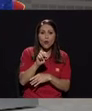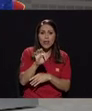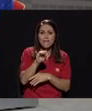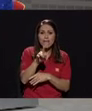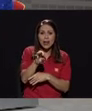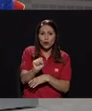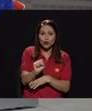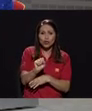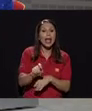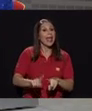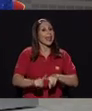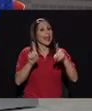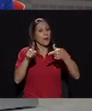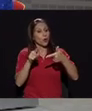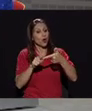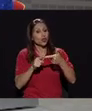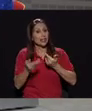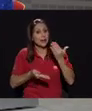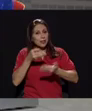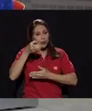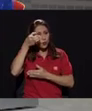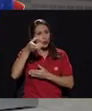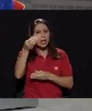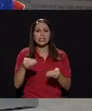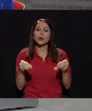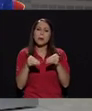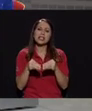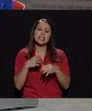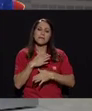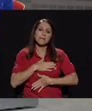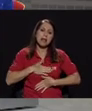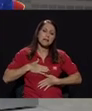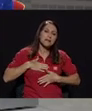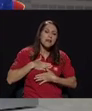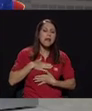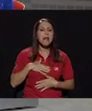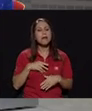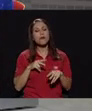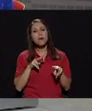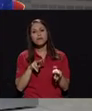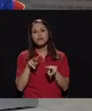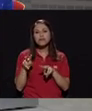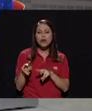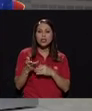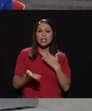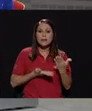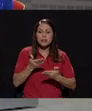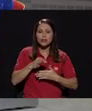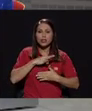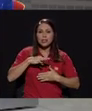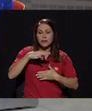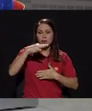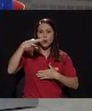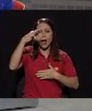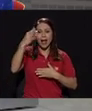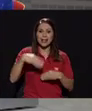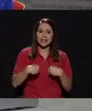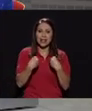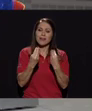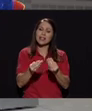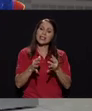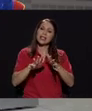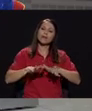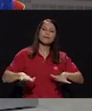servicios culturales son más de placer, de distensión, de servicios espirituales también que brindan